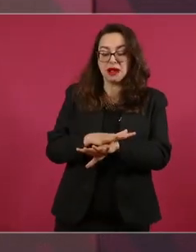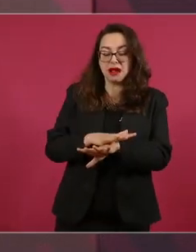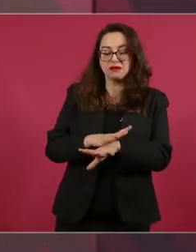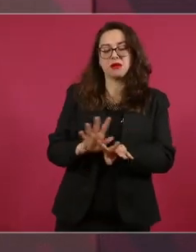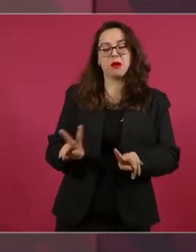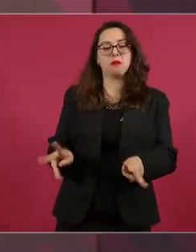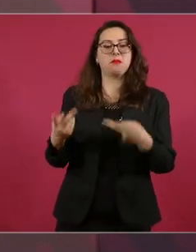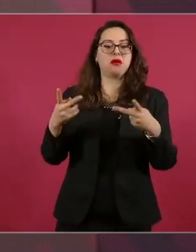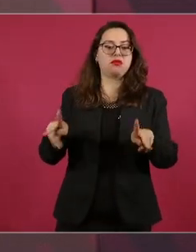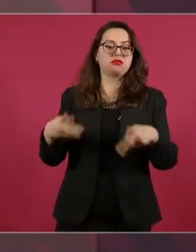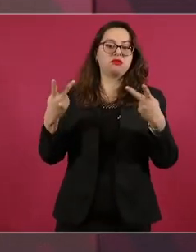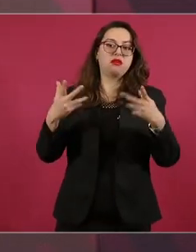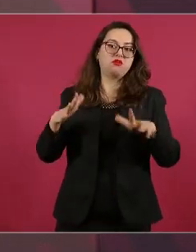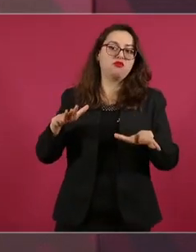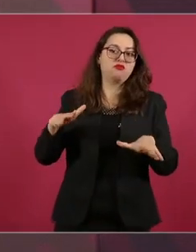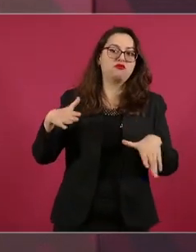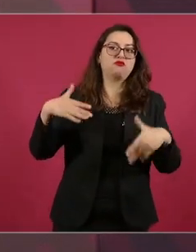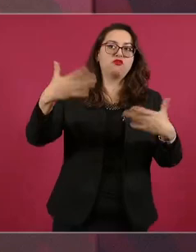para forraje.